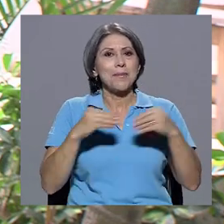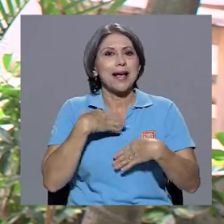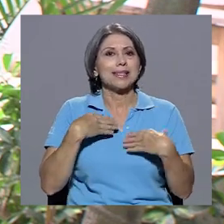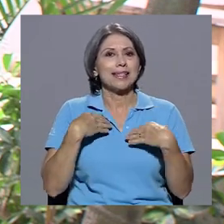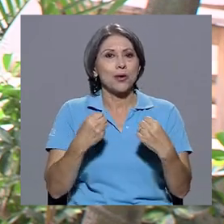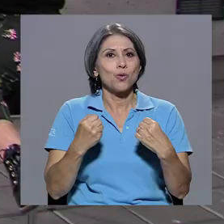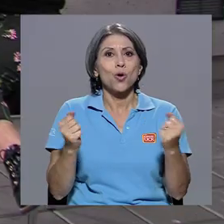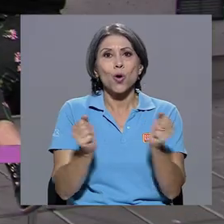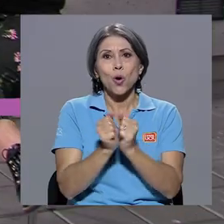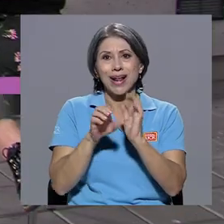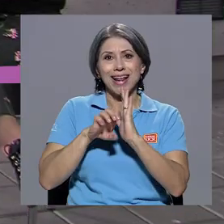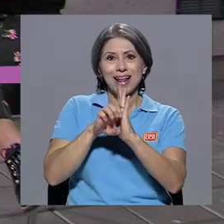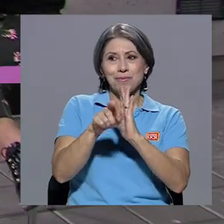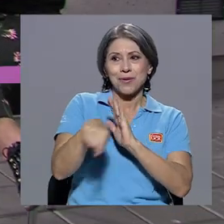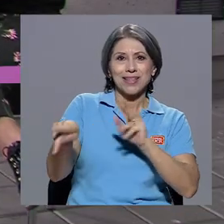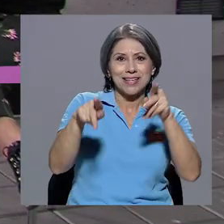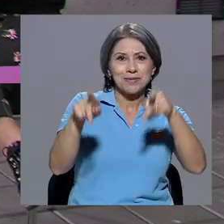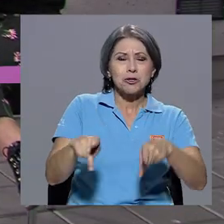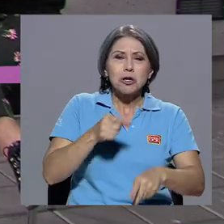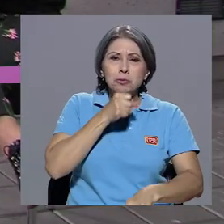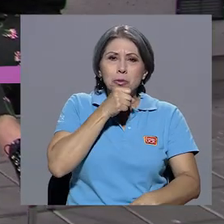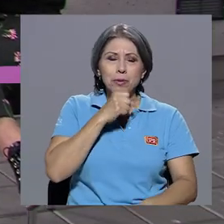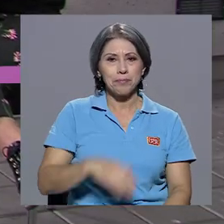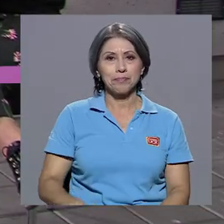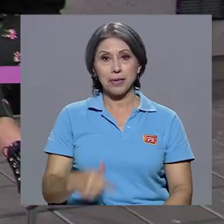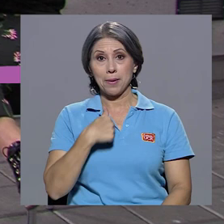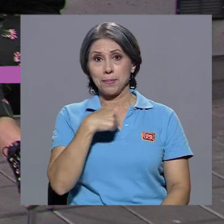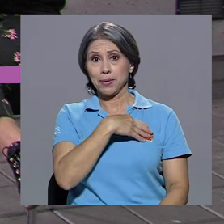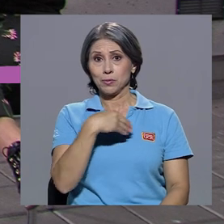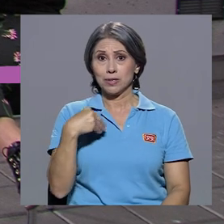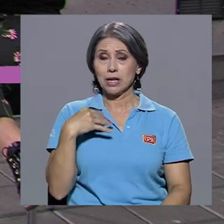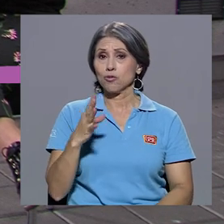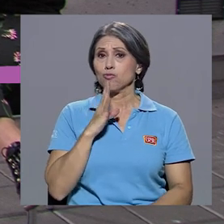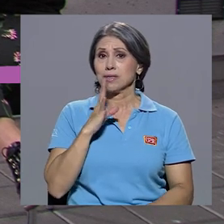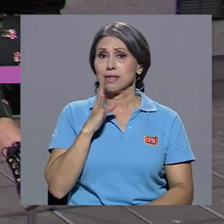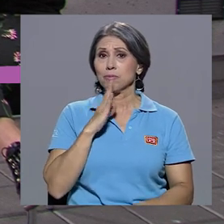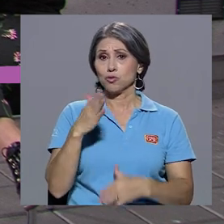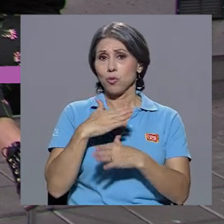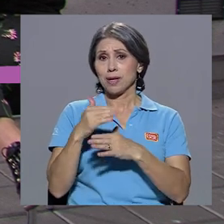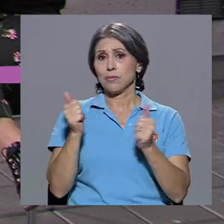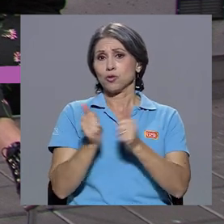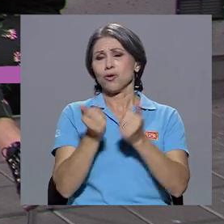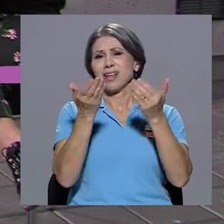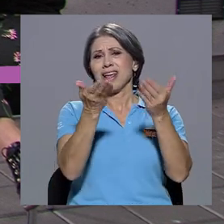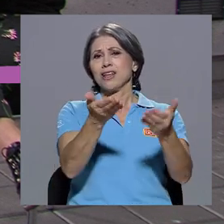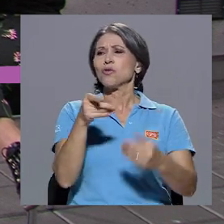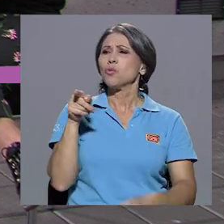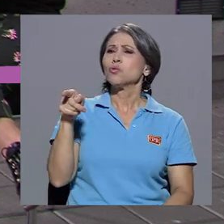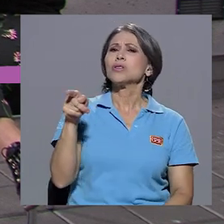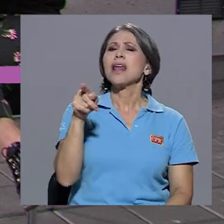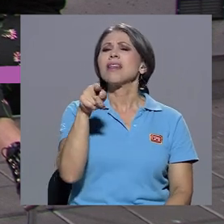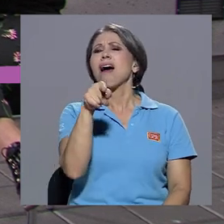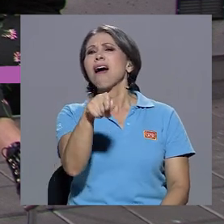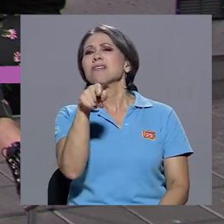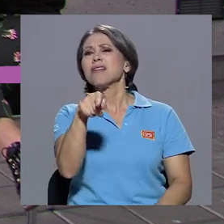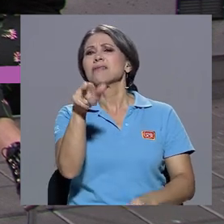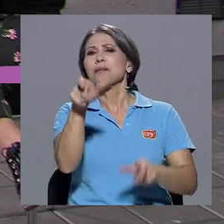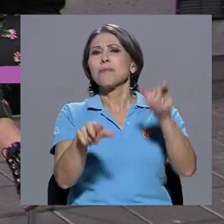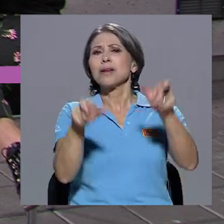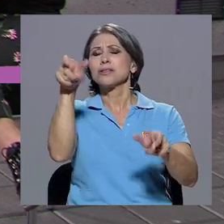centenarios. A mí me gustaría que conversemos y que compartamos con nuestro público televidente qué encontraste en esas